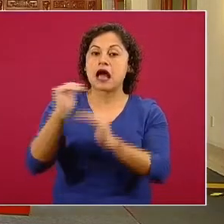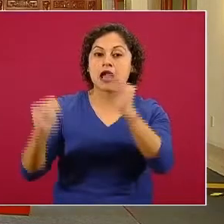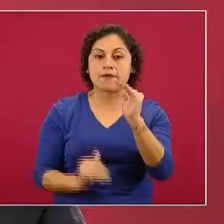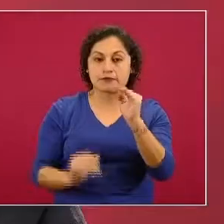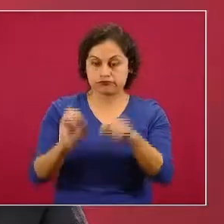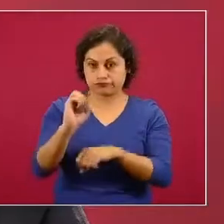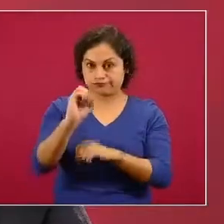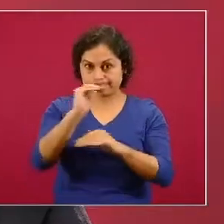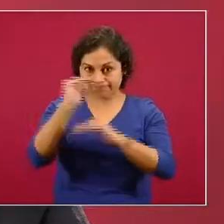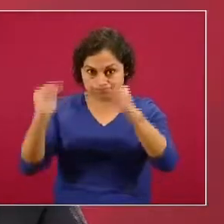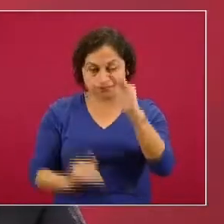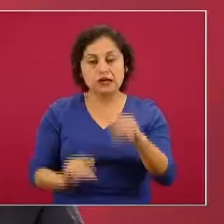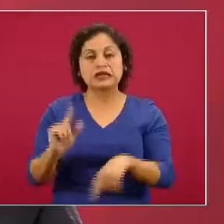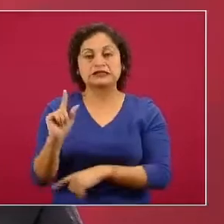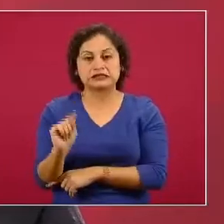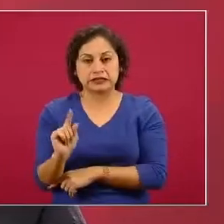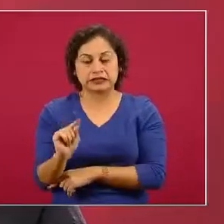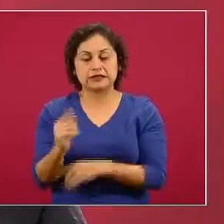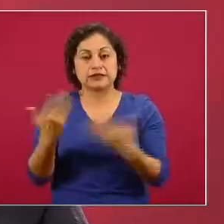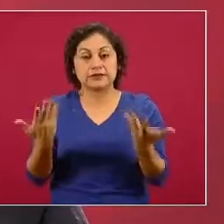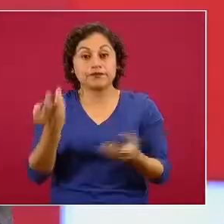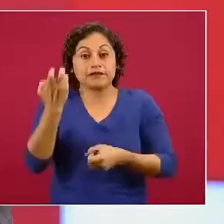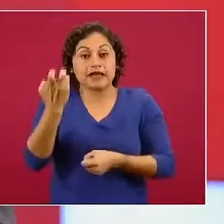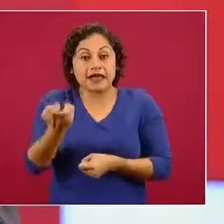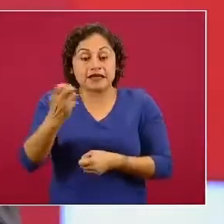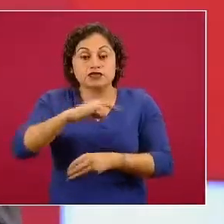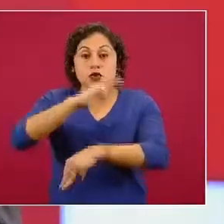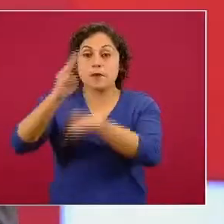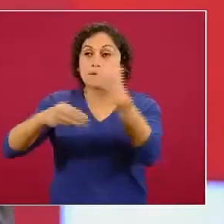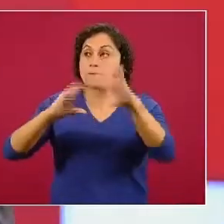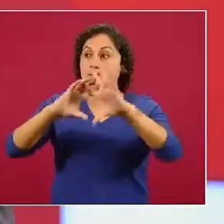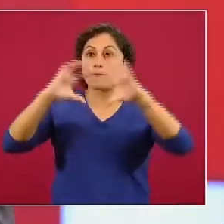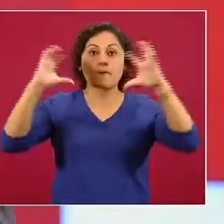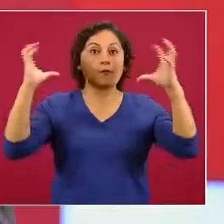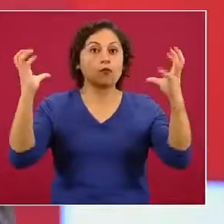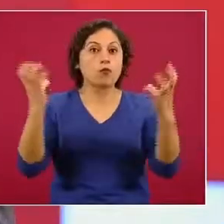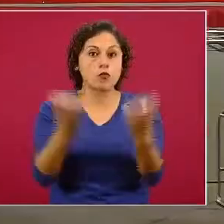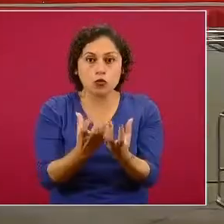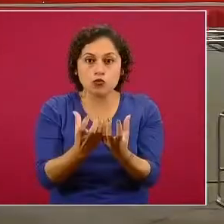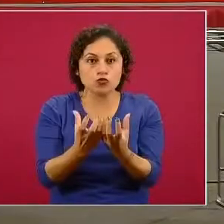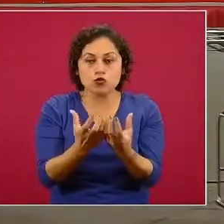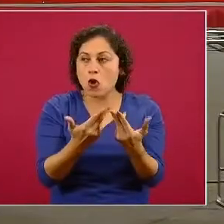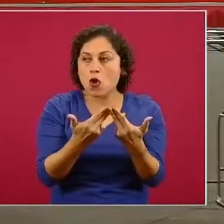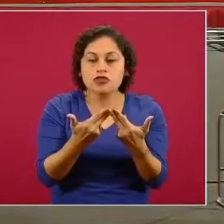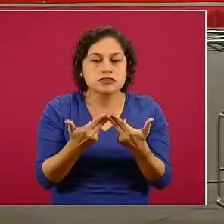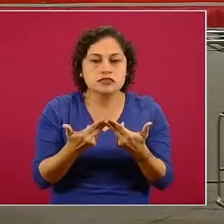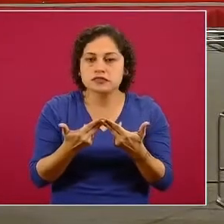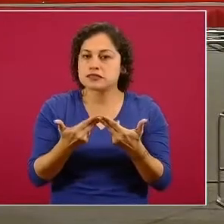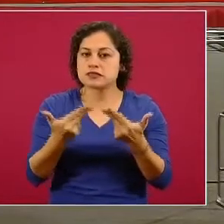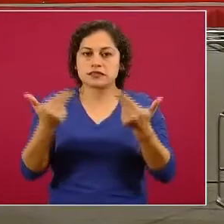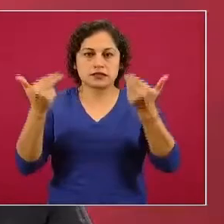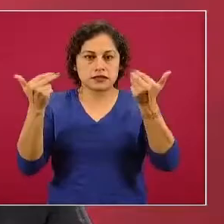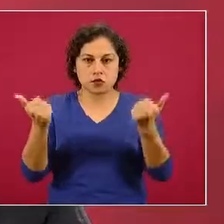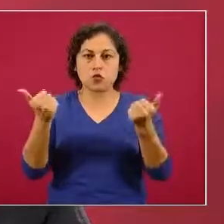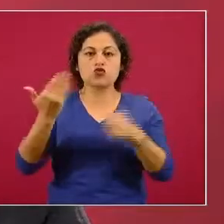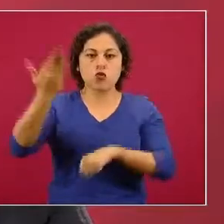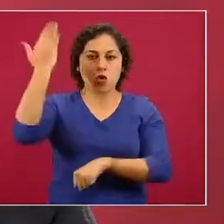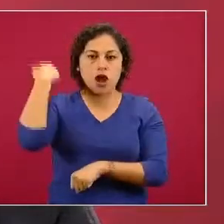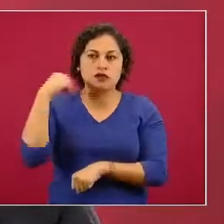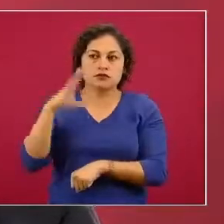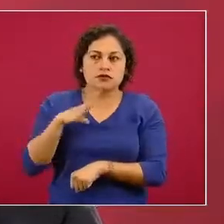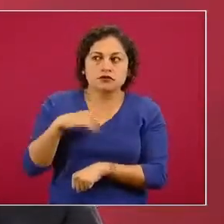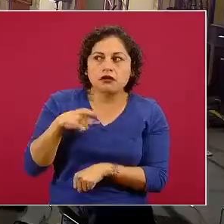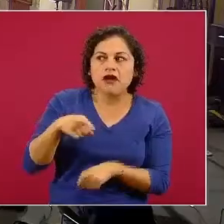y esto ninguna vacuna en el mundo, no solamente sobre COVID, sino ninguna otra vacuna previamente había tenido este